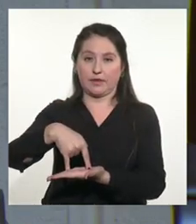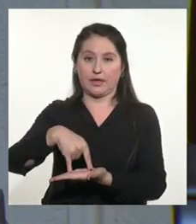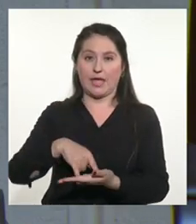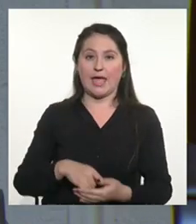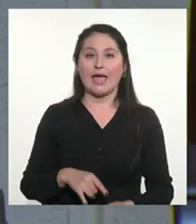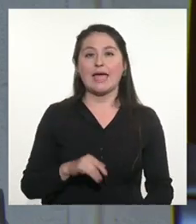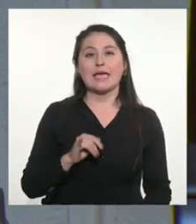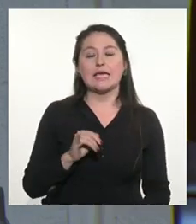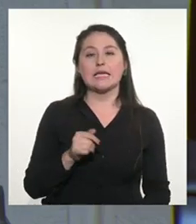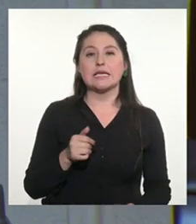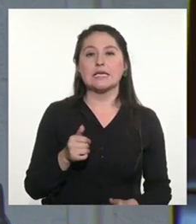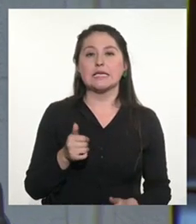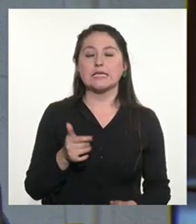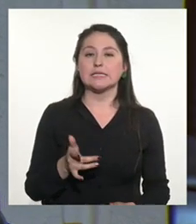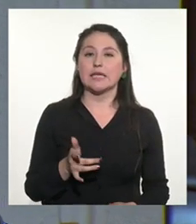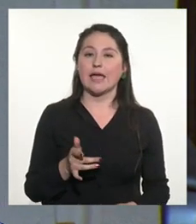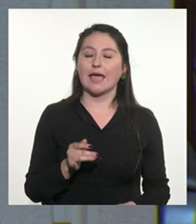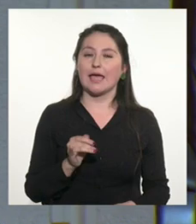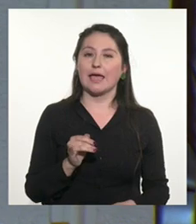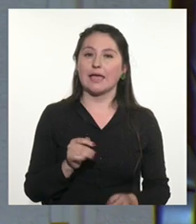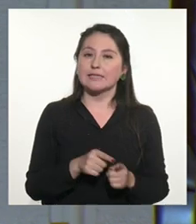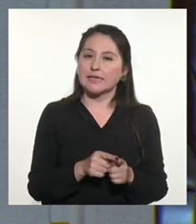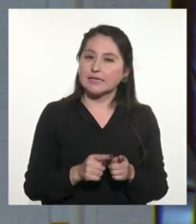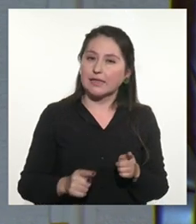extendía esa obligación